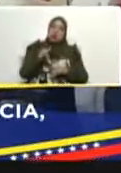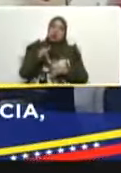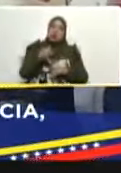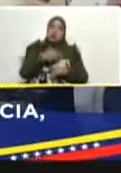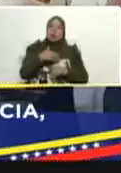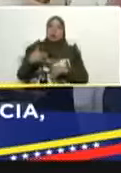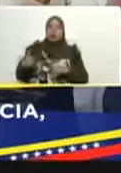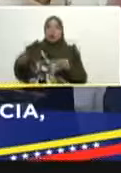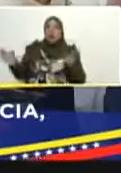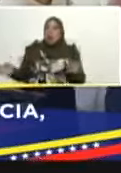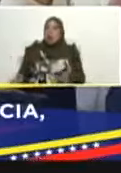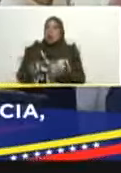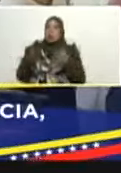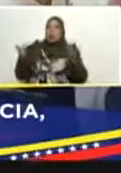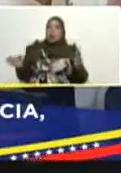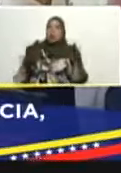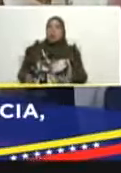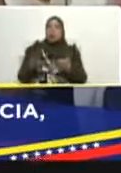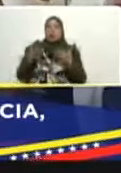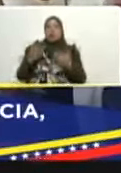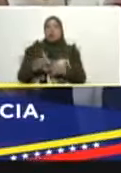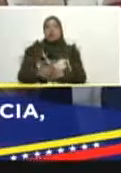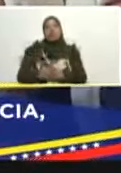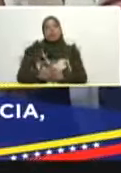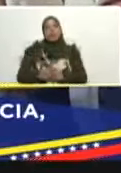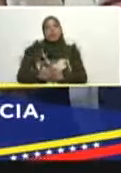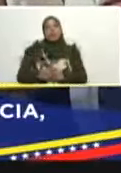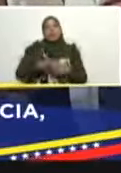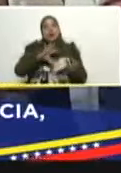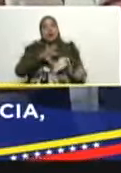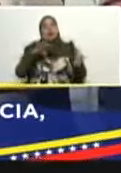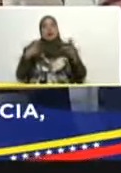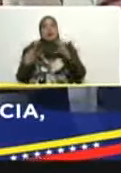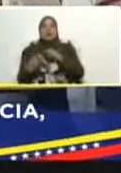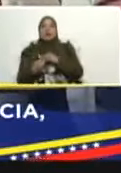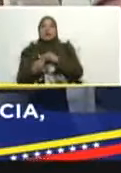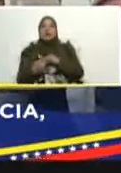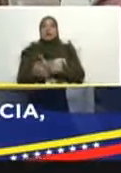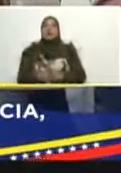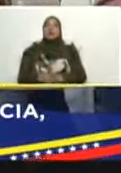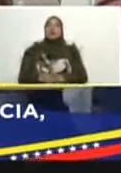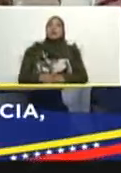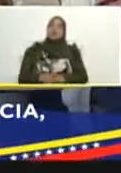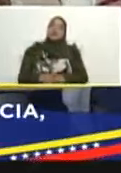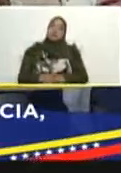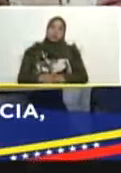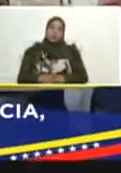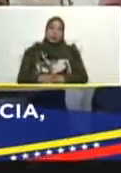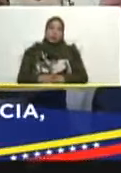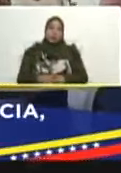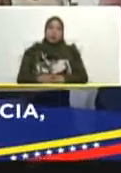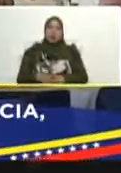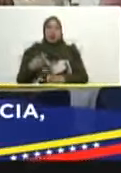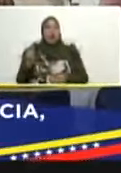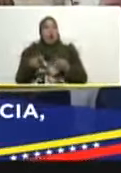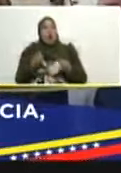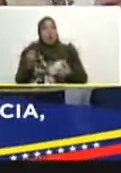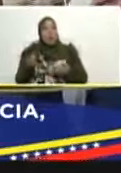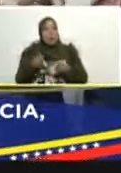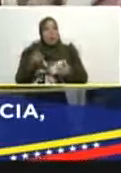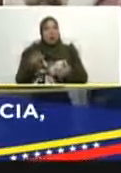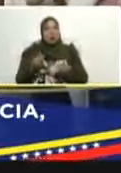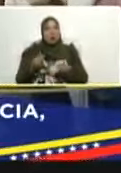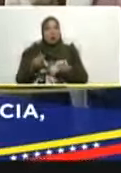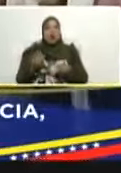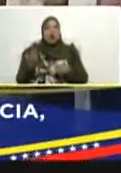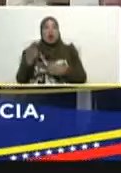quiere es reimpulsar, estamos reimpulsando la transformación. ¿Y cómo lo estamos haciendo? Con estos jóvenes, como para poder